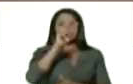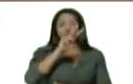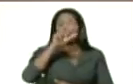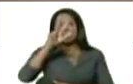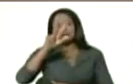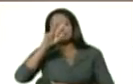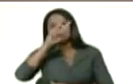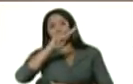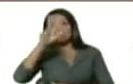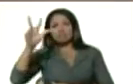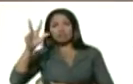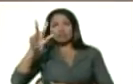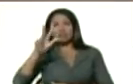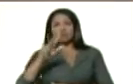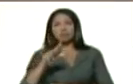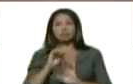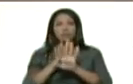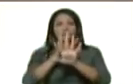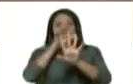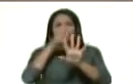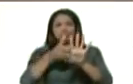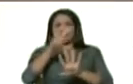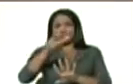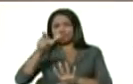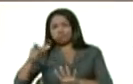10.739.223. Una supermaquinaria